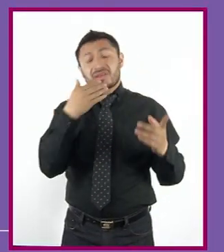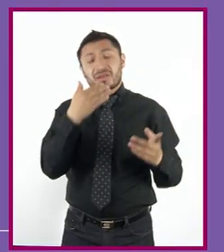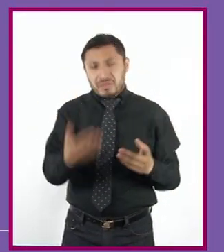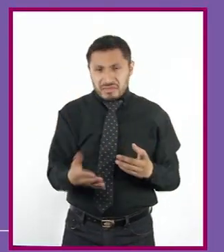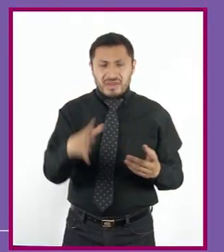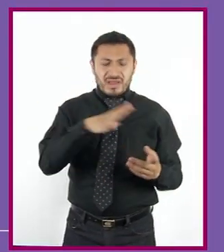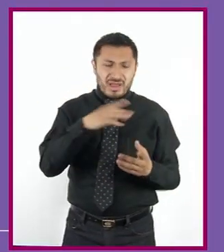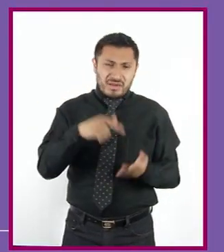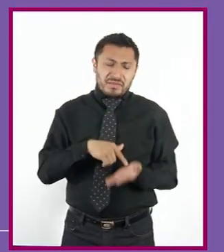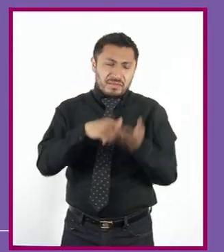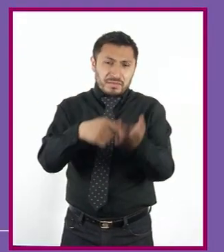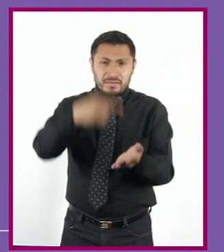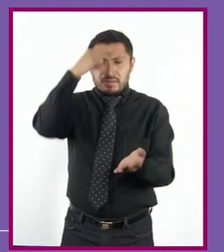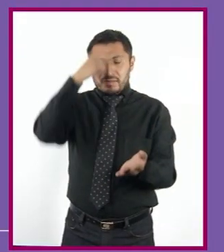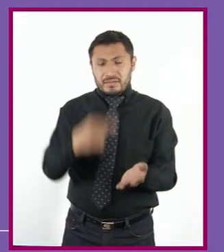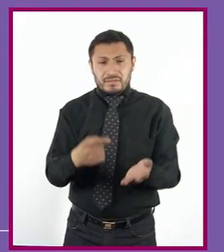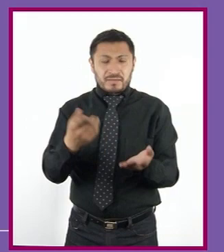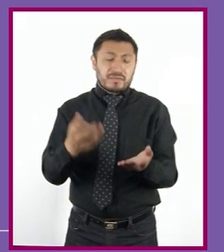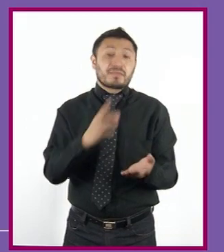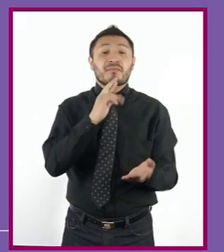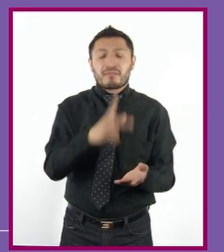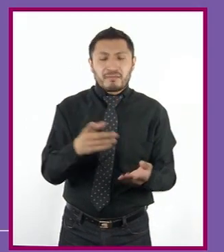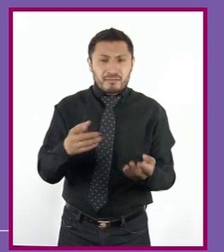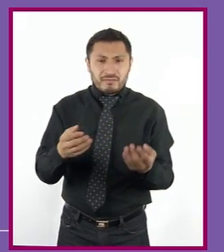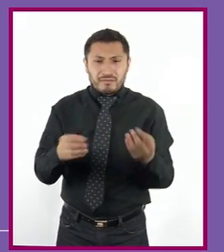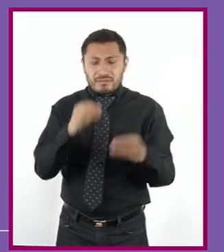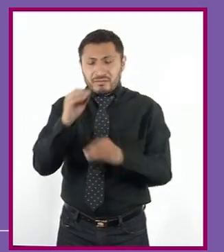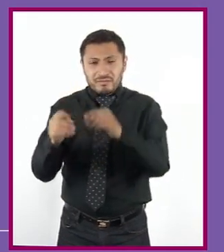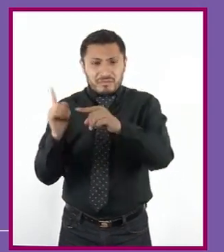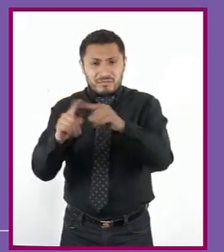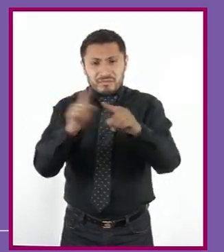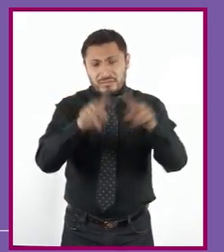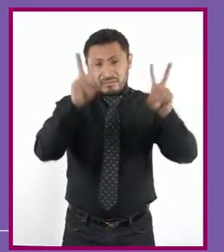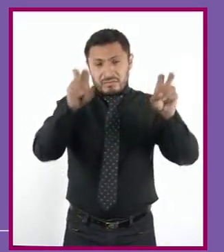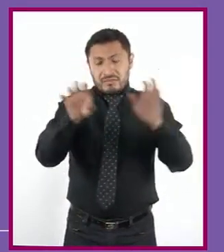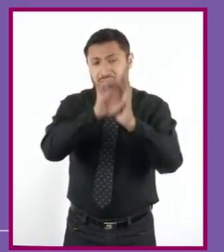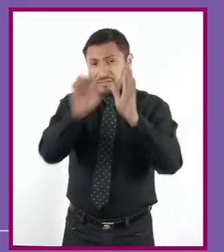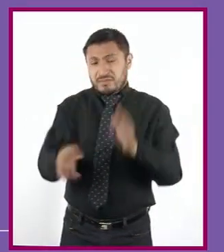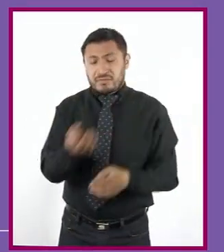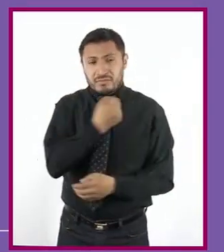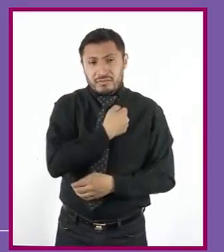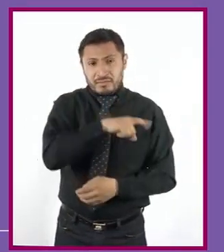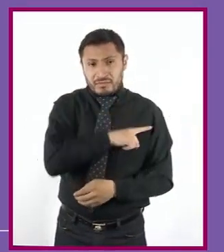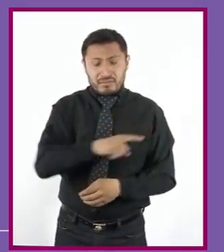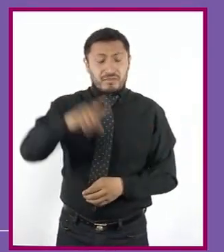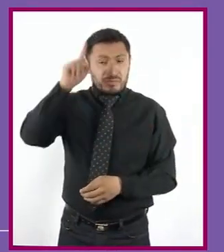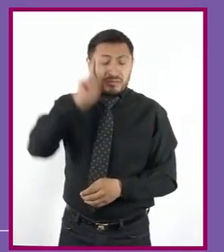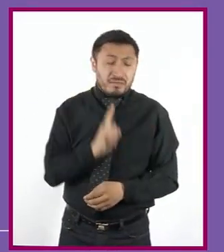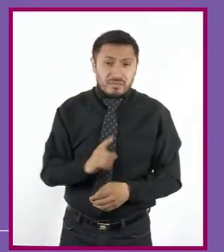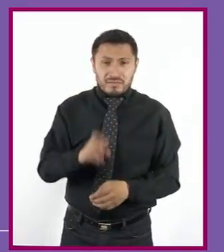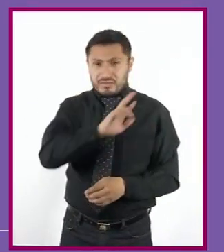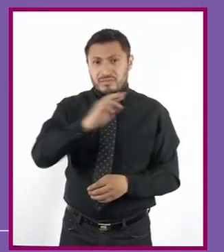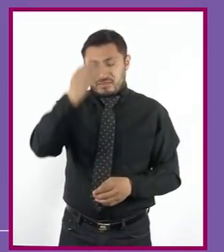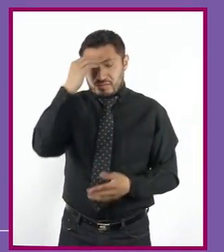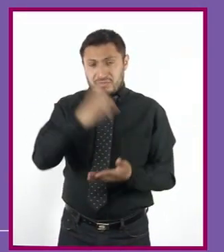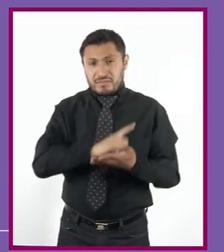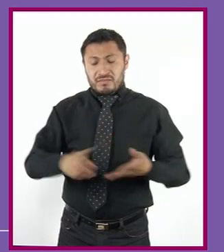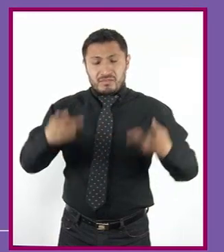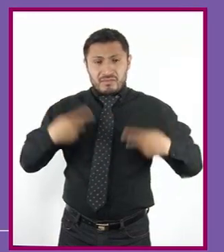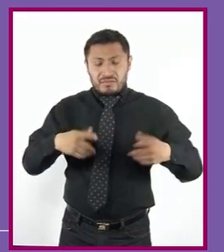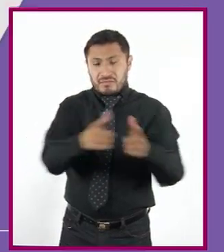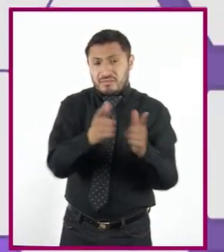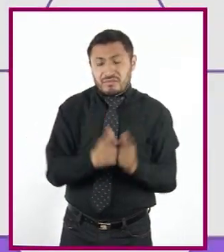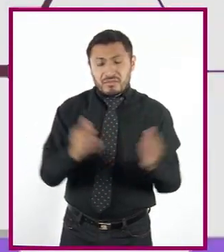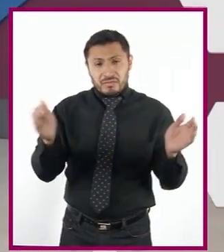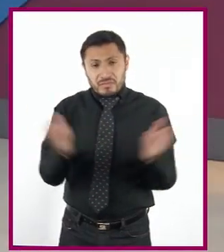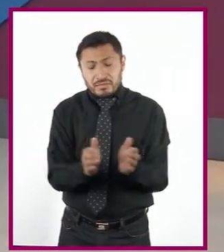realicen propuestas para mejorar aspectos como la salud de las mujeres, el reconocimiento de los derechos de las minorías, el acceso a la educación,